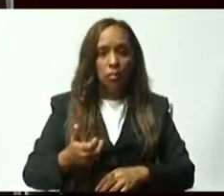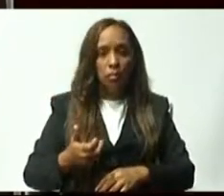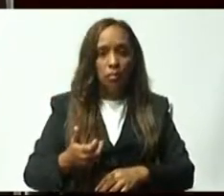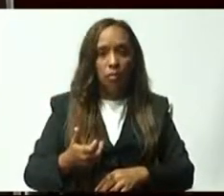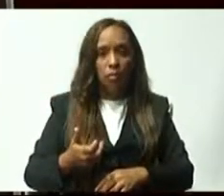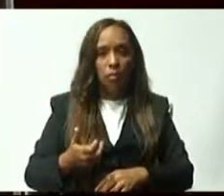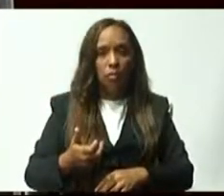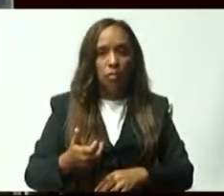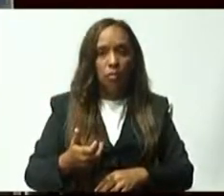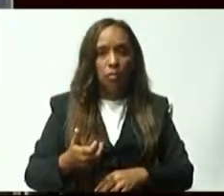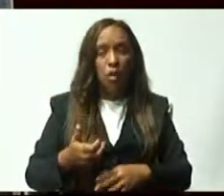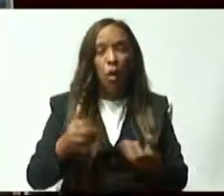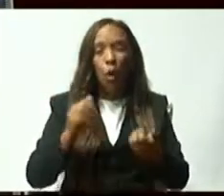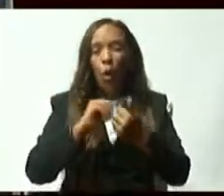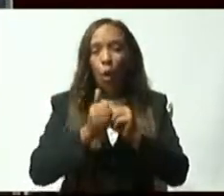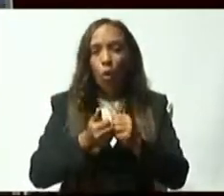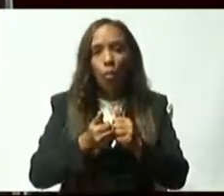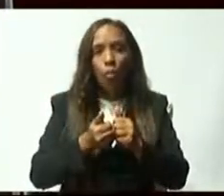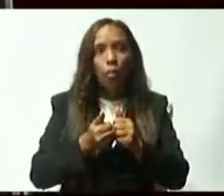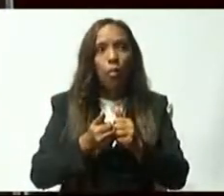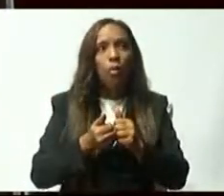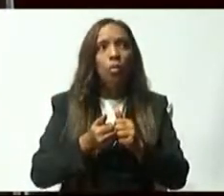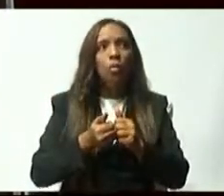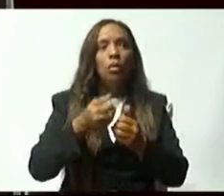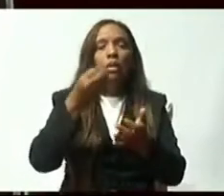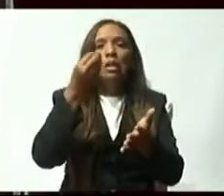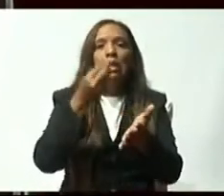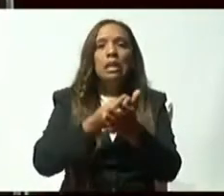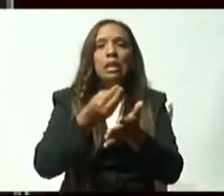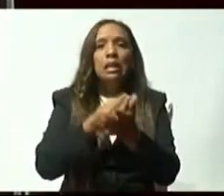incluyendo mi casa, que le he hipotecado.